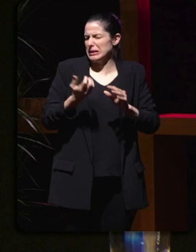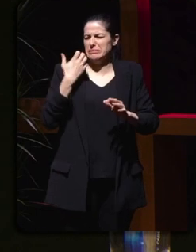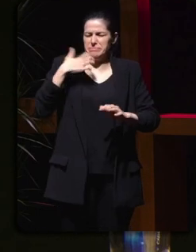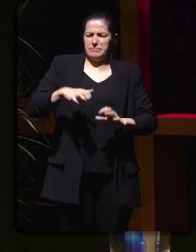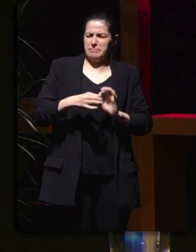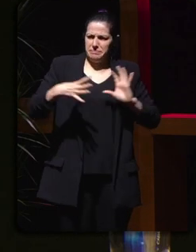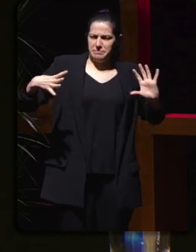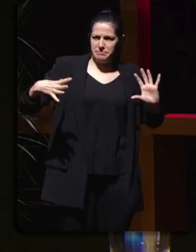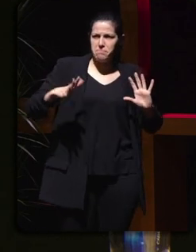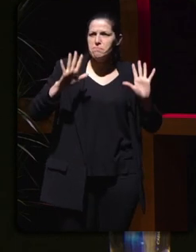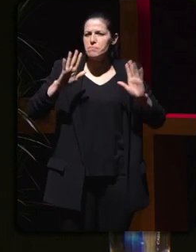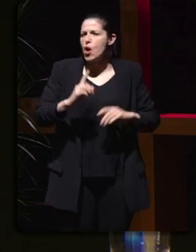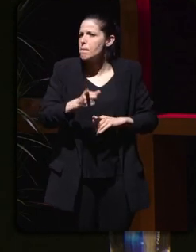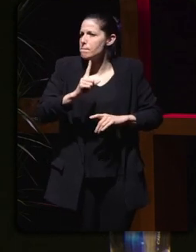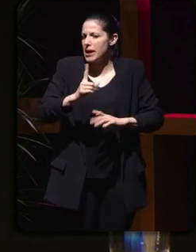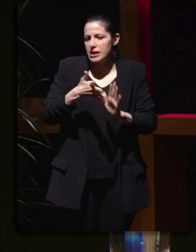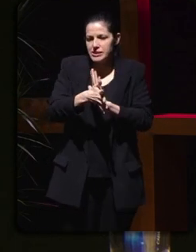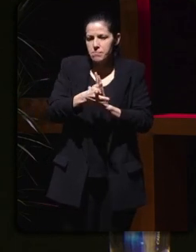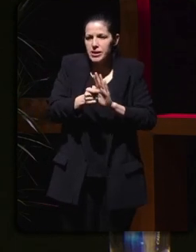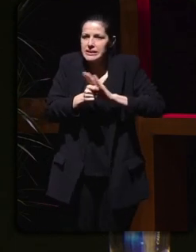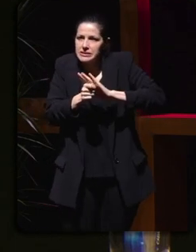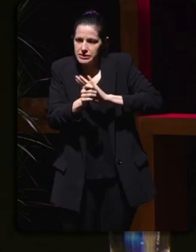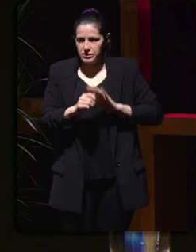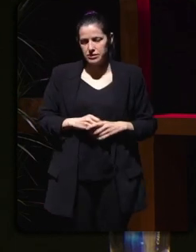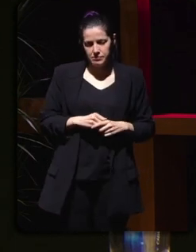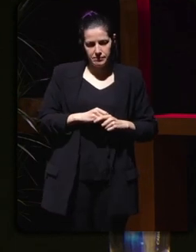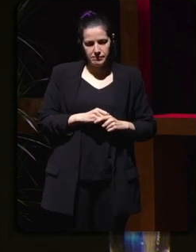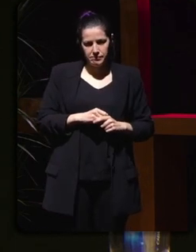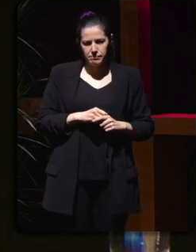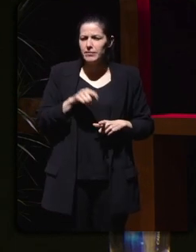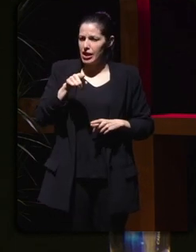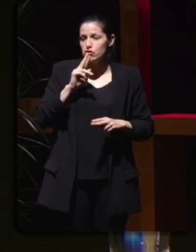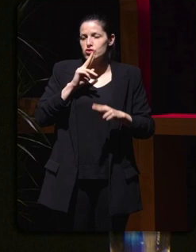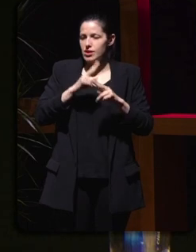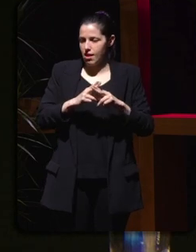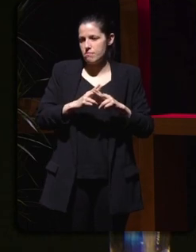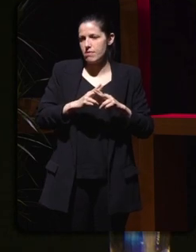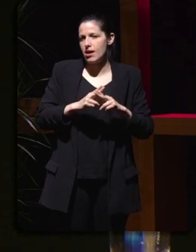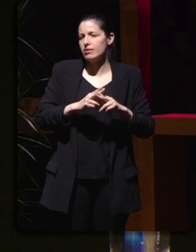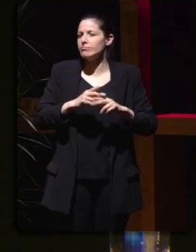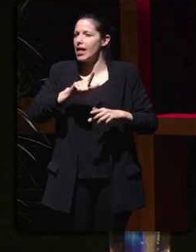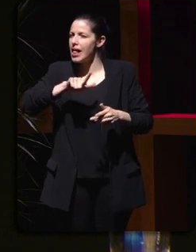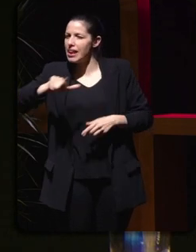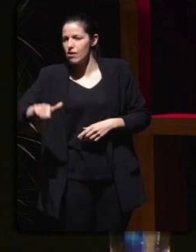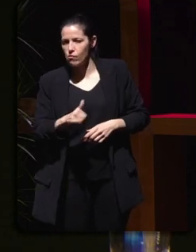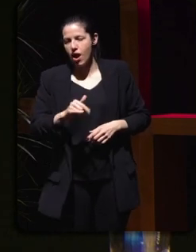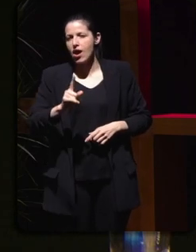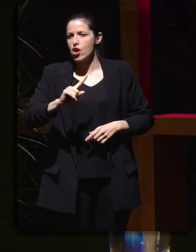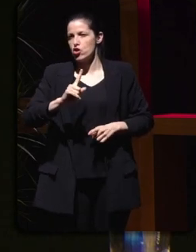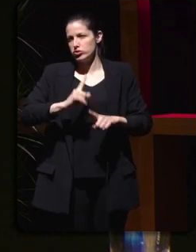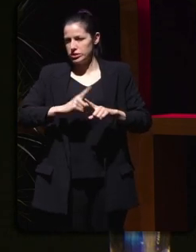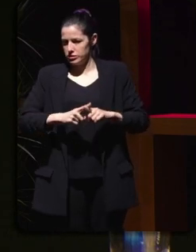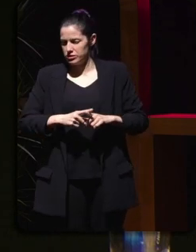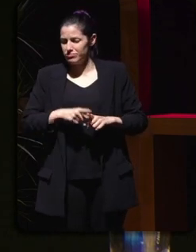pero el pene siempre se ha estimulado eso también es lenguaje nos exista esa definición también